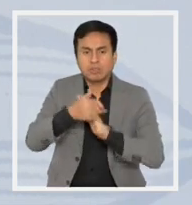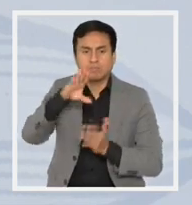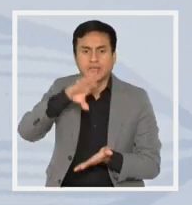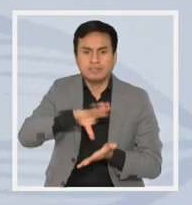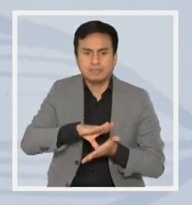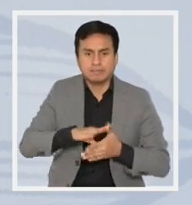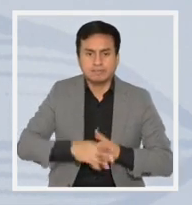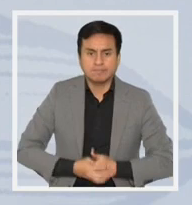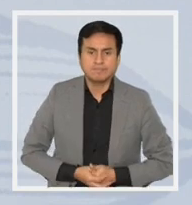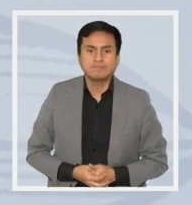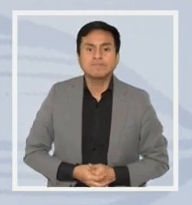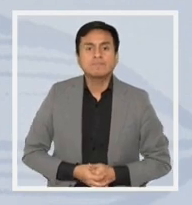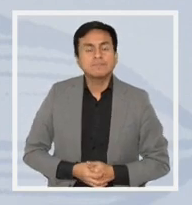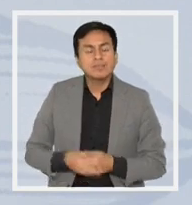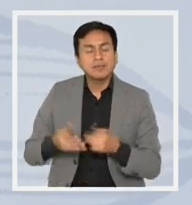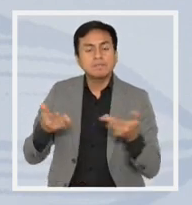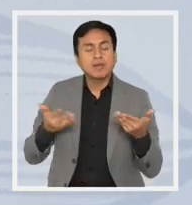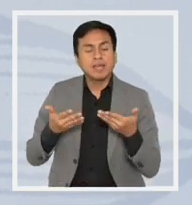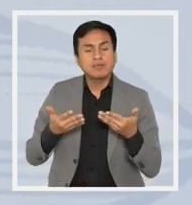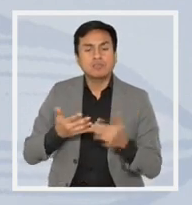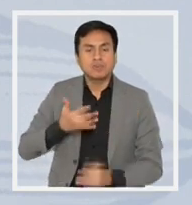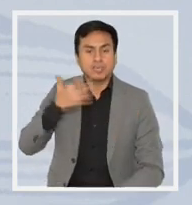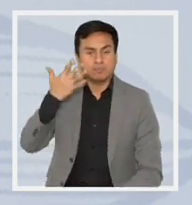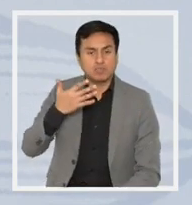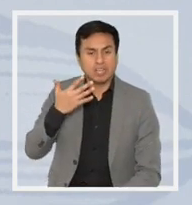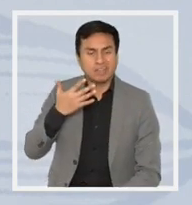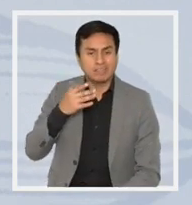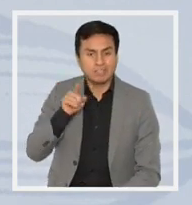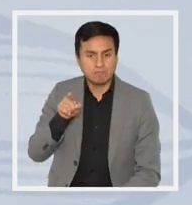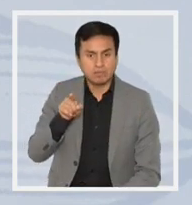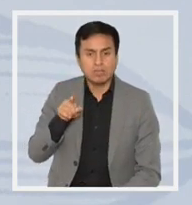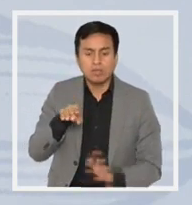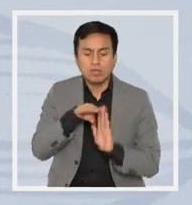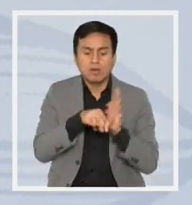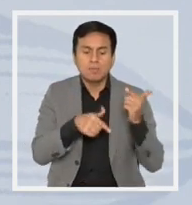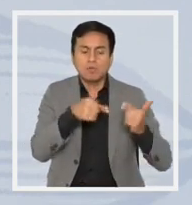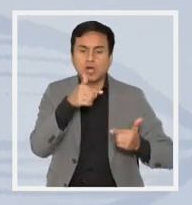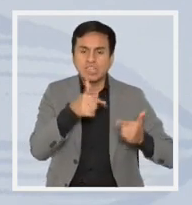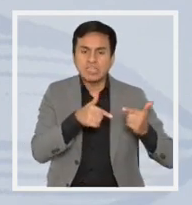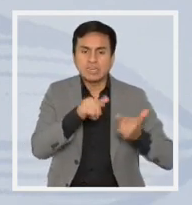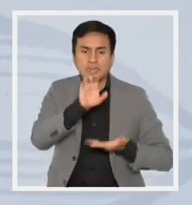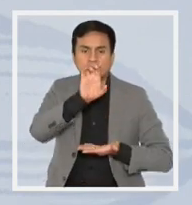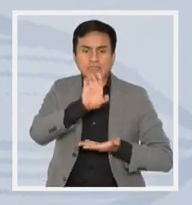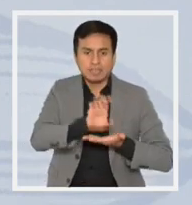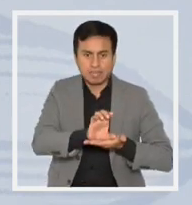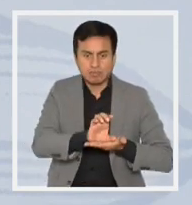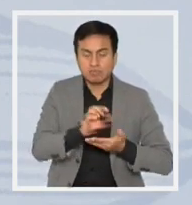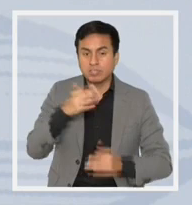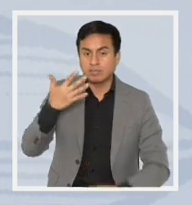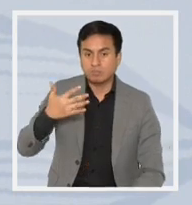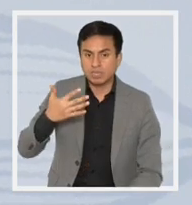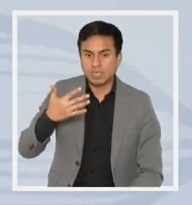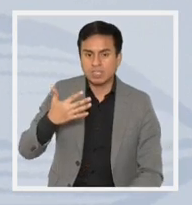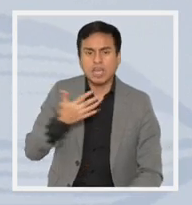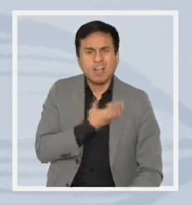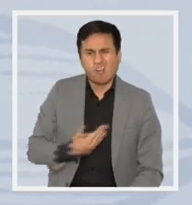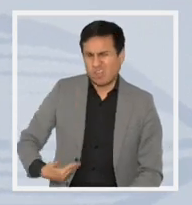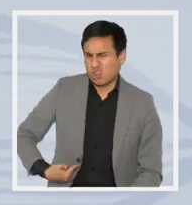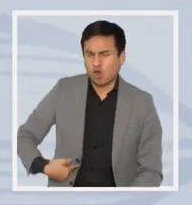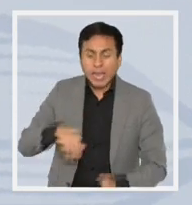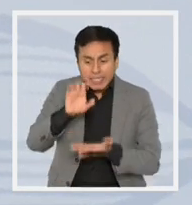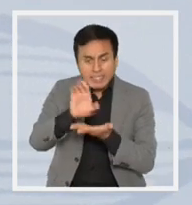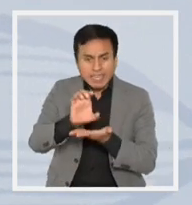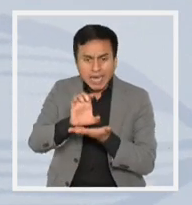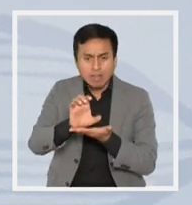país. Y para ello es importante contar con políticas de Estado, no de gobierno, de